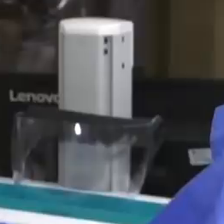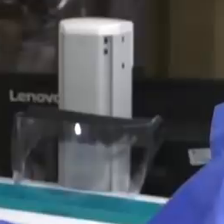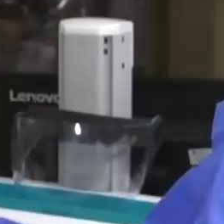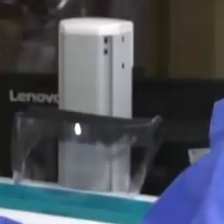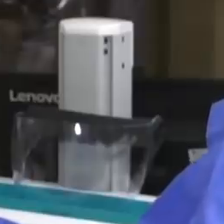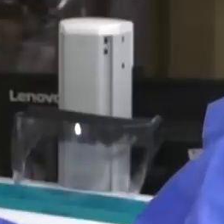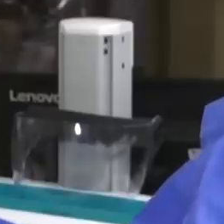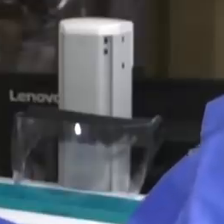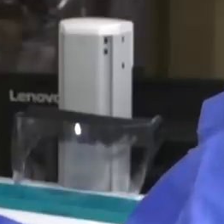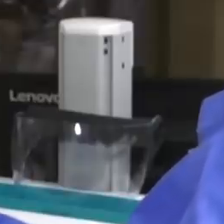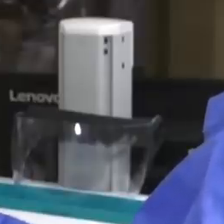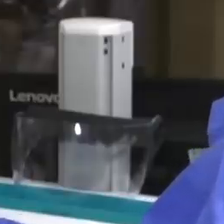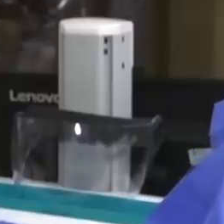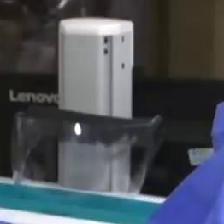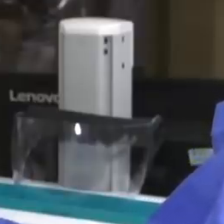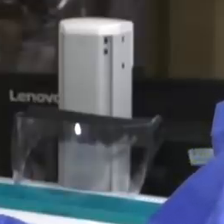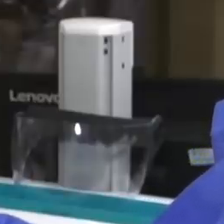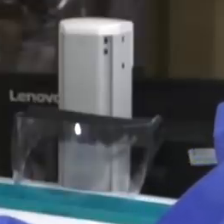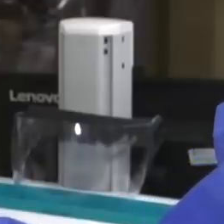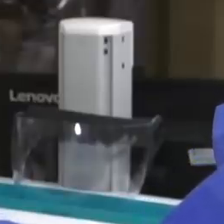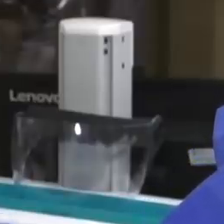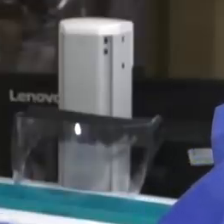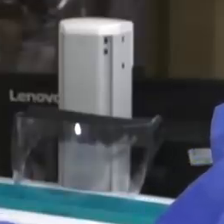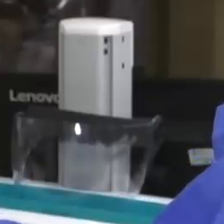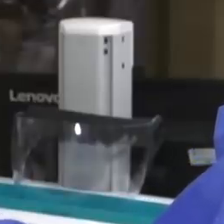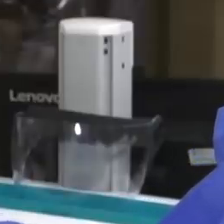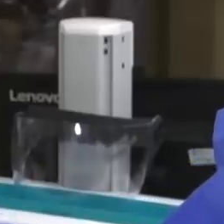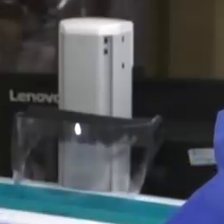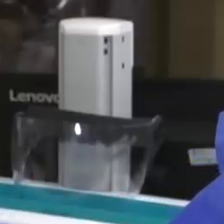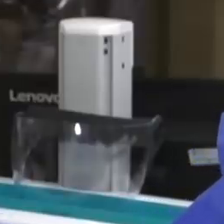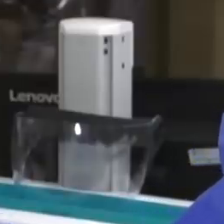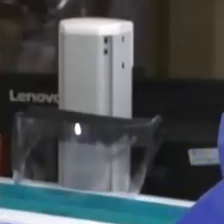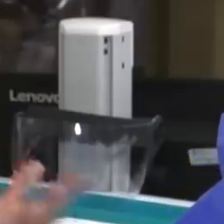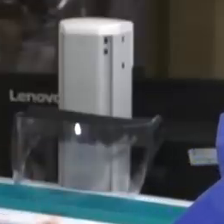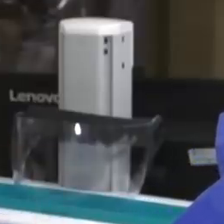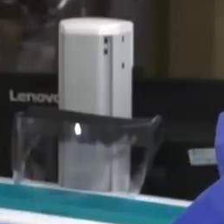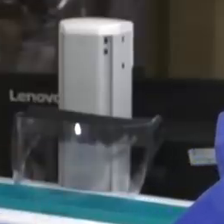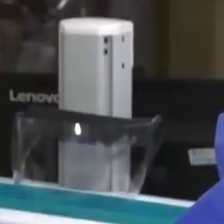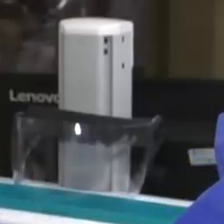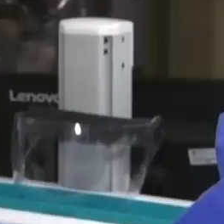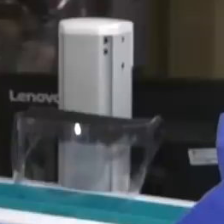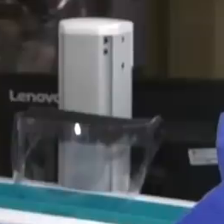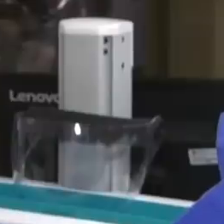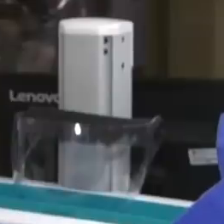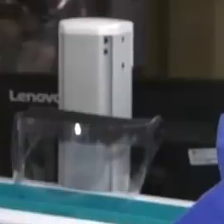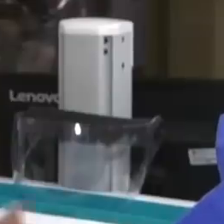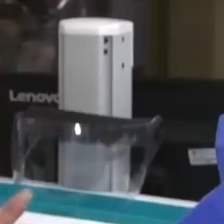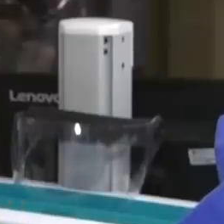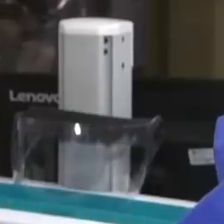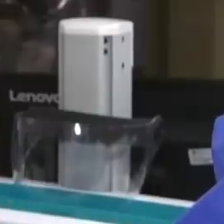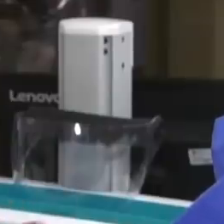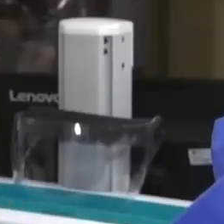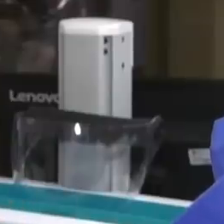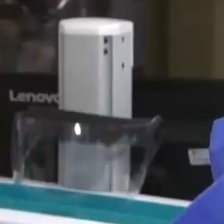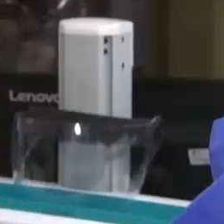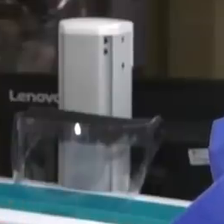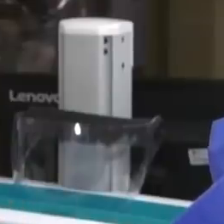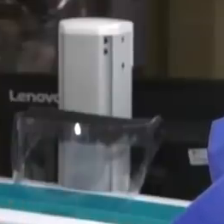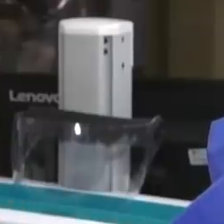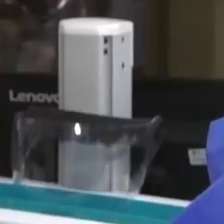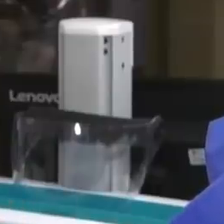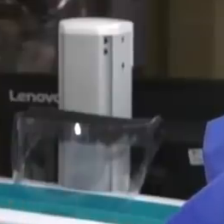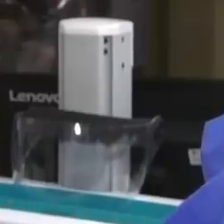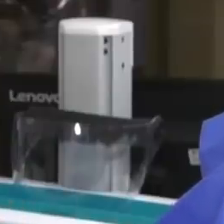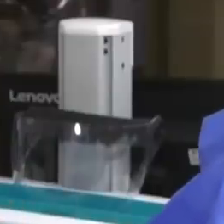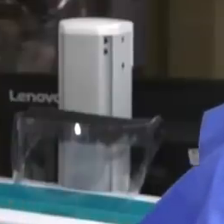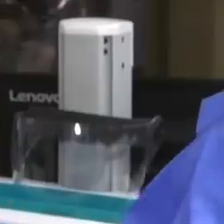de los hospitales tuvo que empezar a sufrir para tratar de conseguir que nos llegara por proveedores, conseguirlo, pelear con todo el mundo